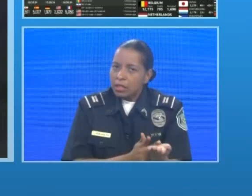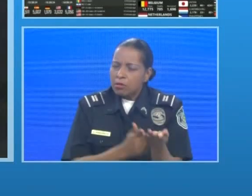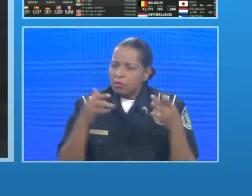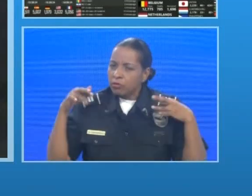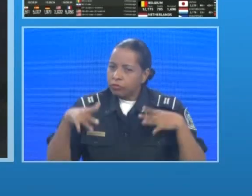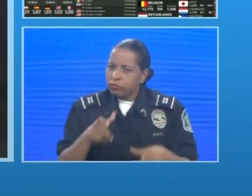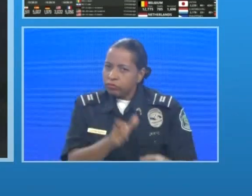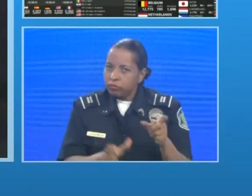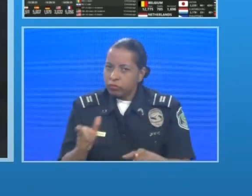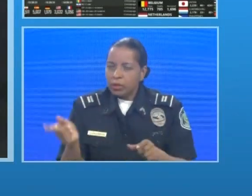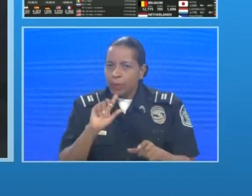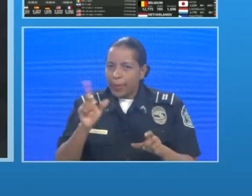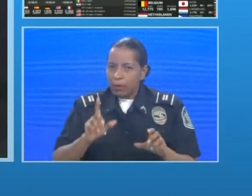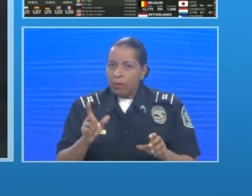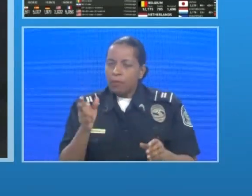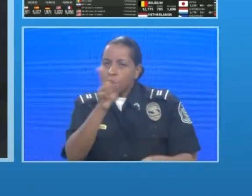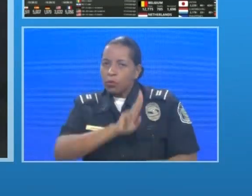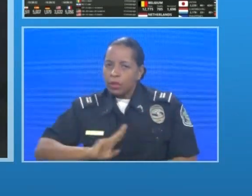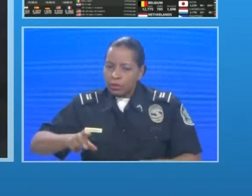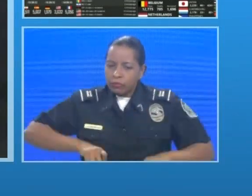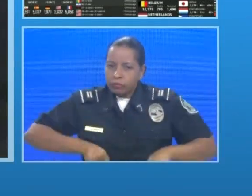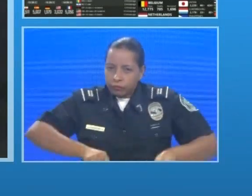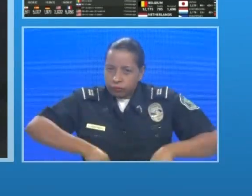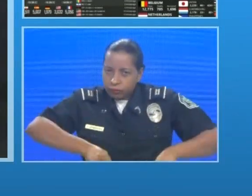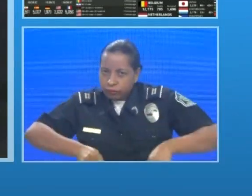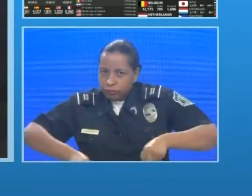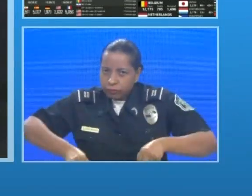utilizando sistema de reparto a domicilio también en Chiriquí.